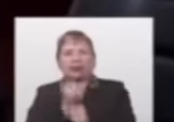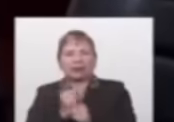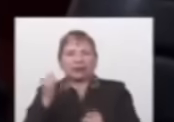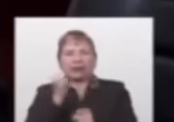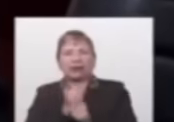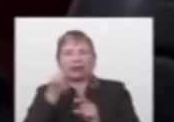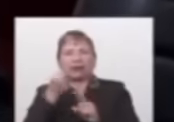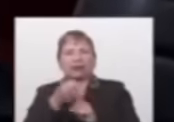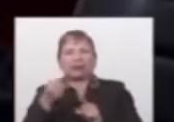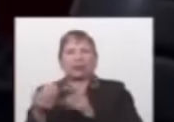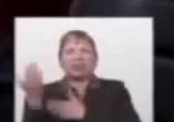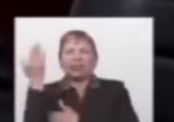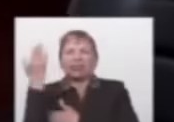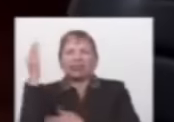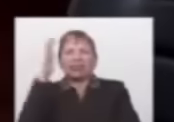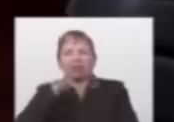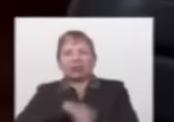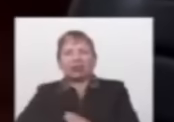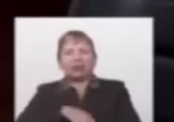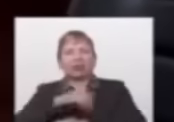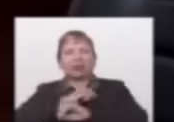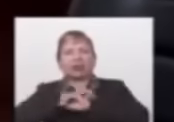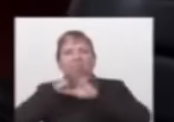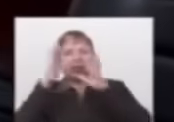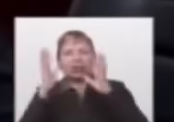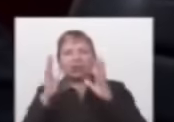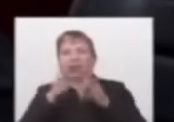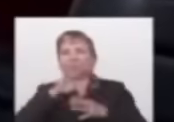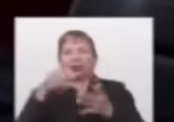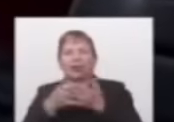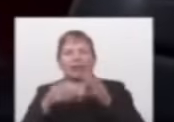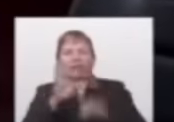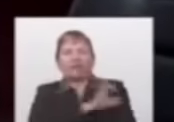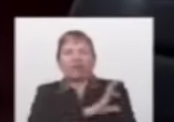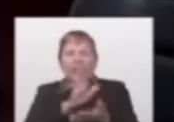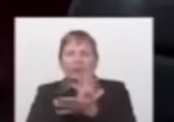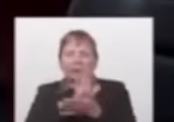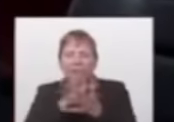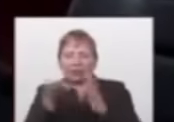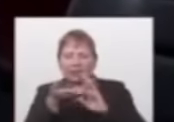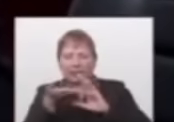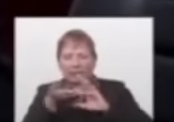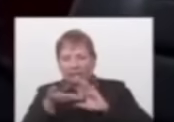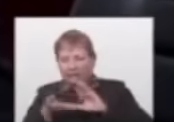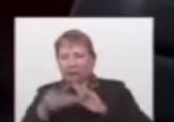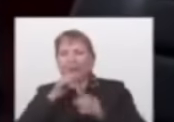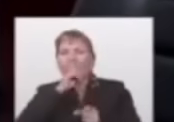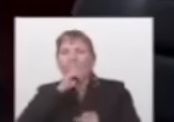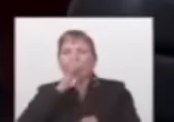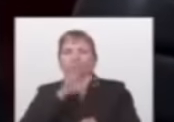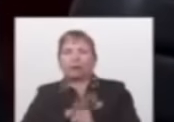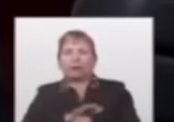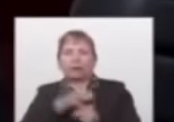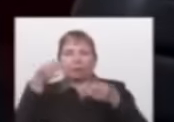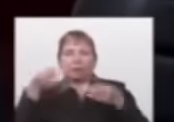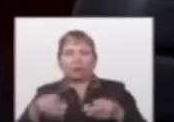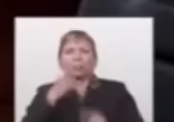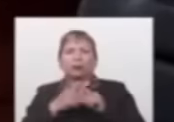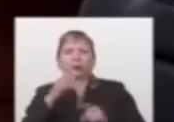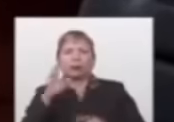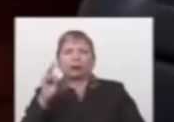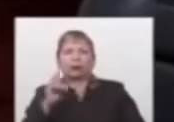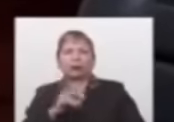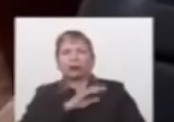trabajar día y noche y en todas las carpetas fiscales, que todas se cumplan con el debido